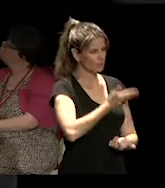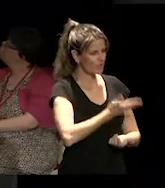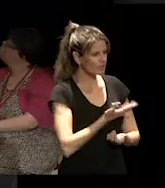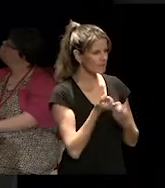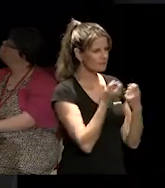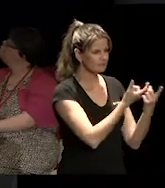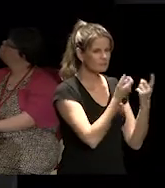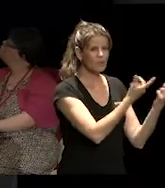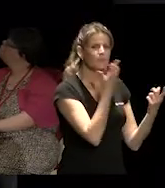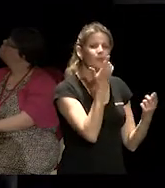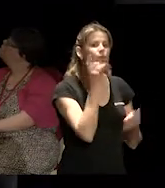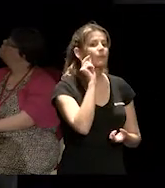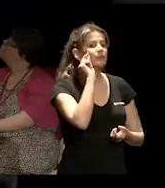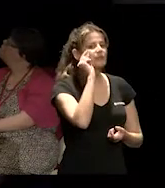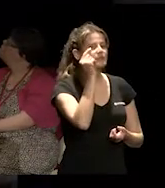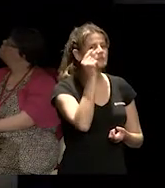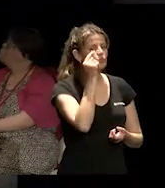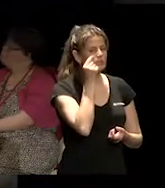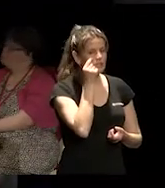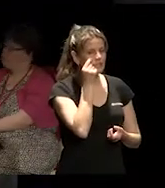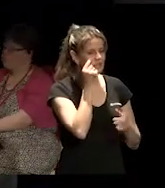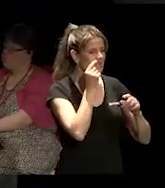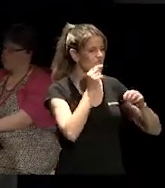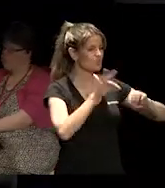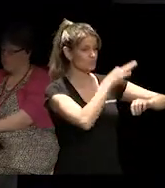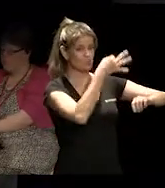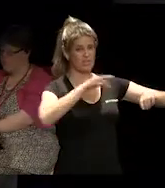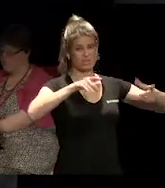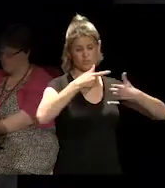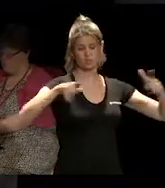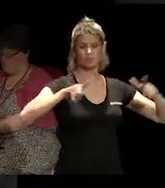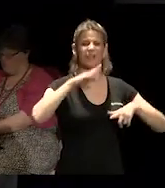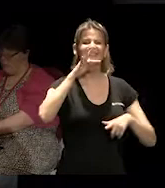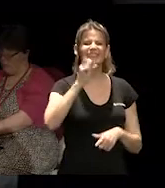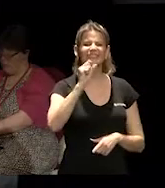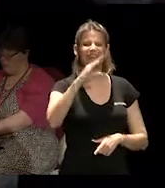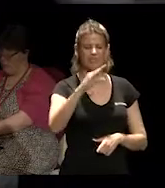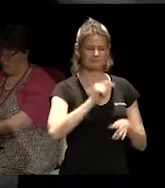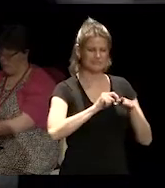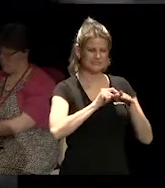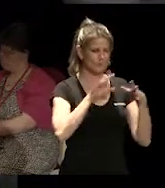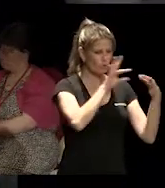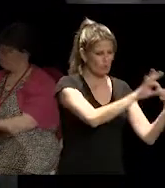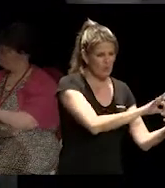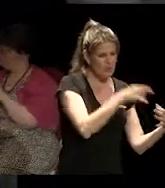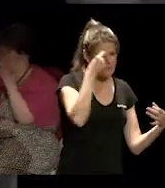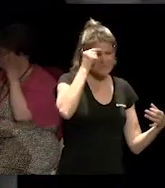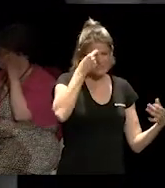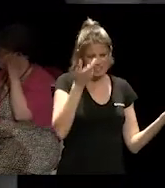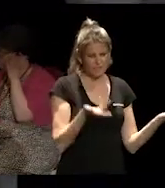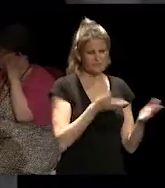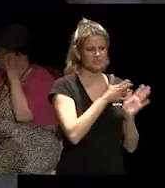fue descubrir instrumentos de Persia que no conocíamos, como el tar, ver que había